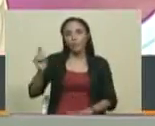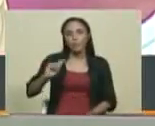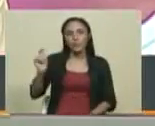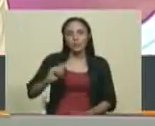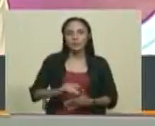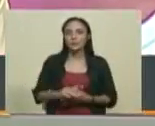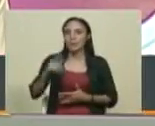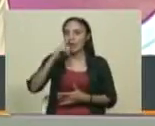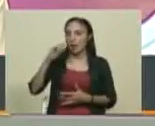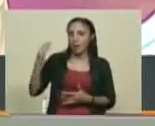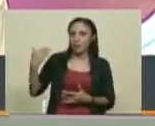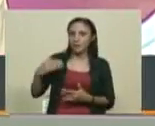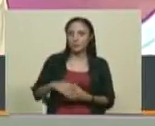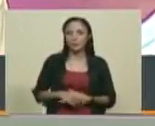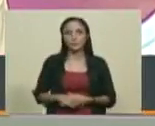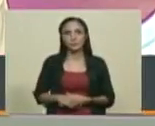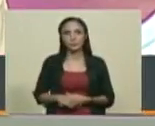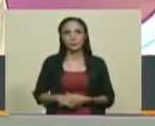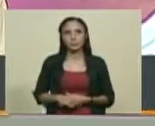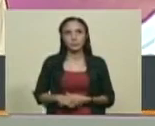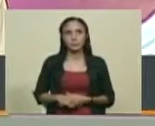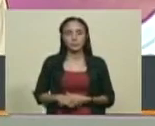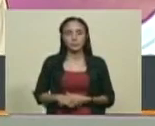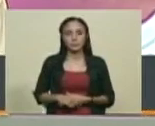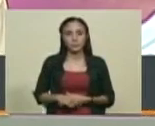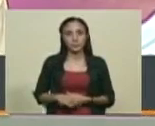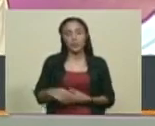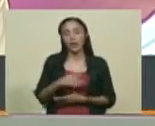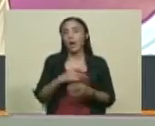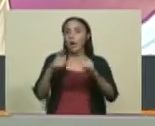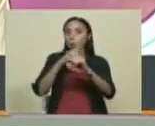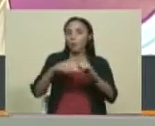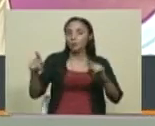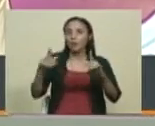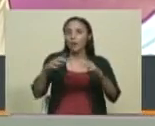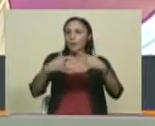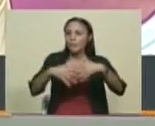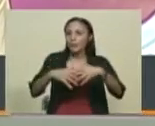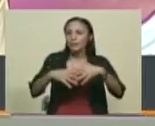están por venir se nos sea autorizado en la OPEP aumentar